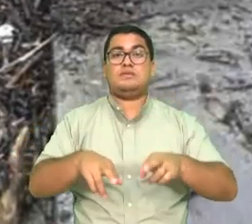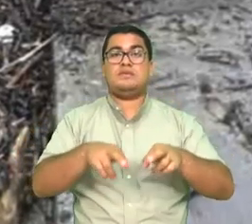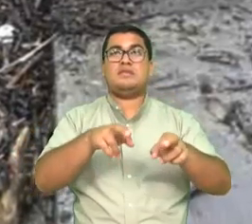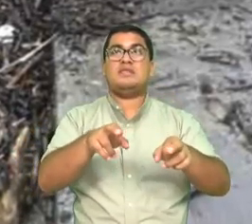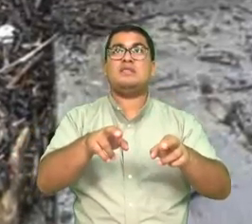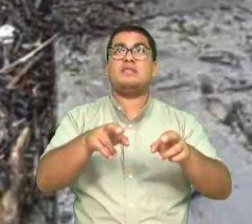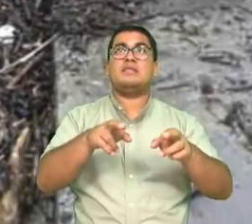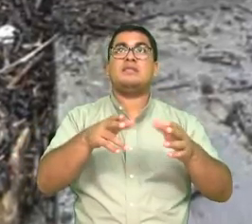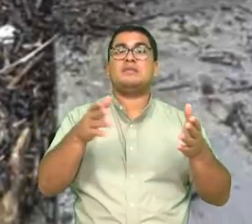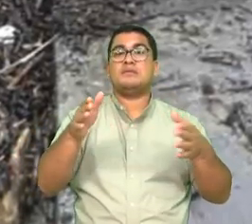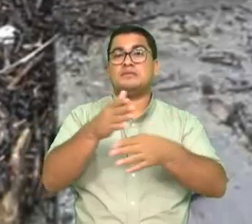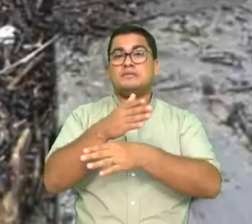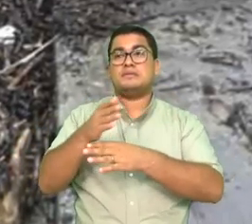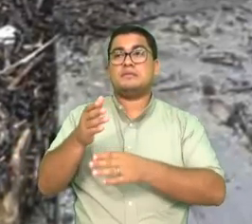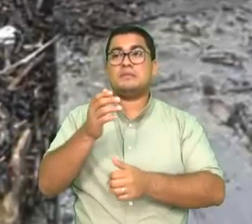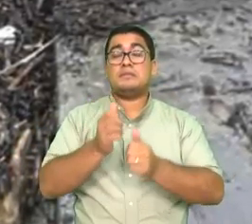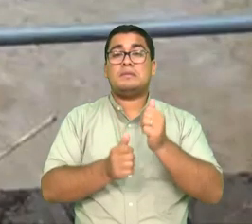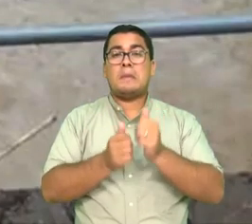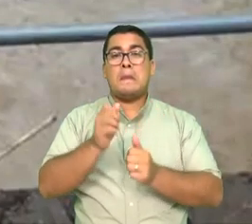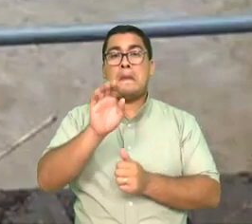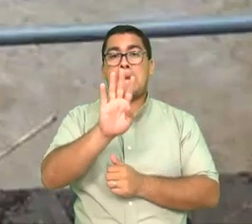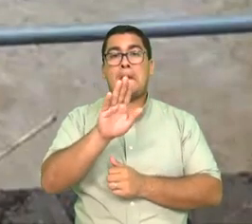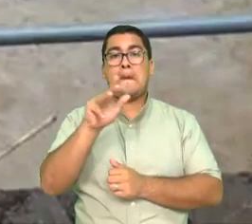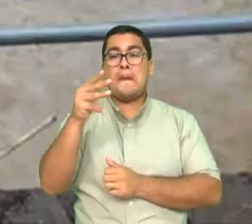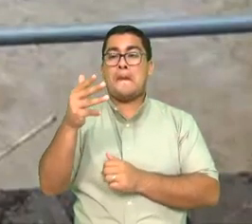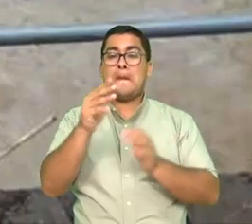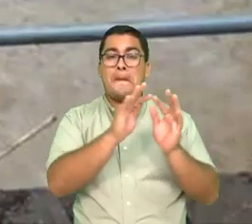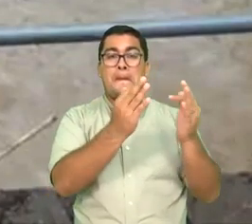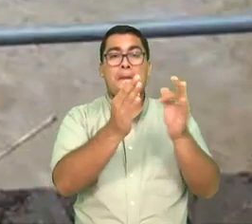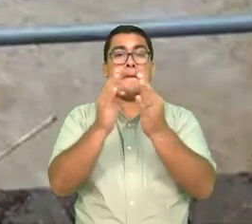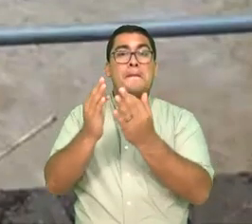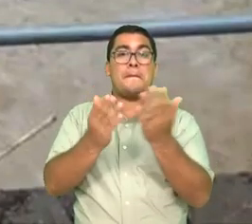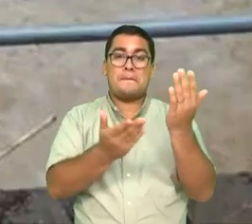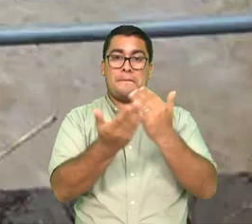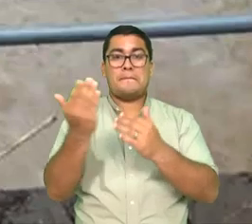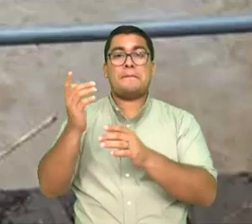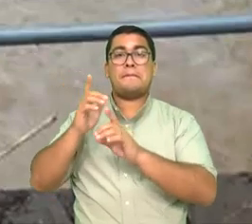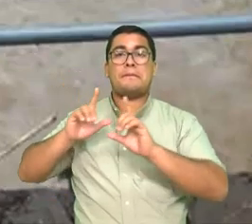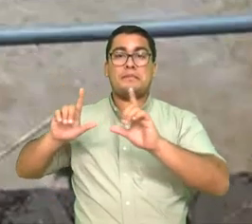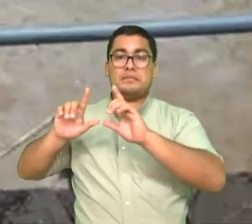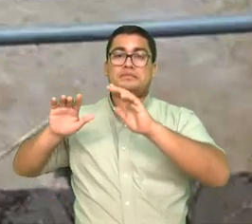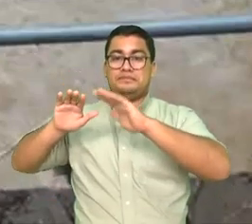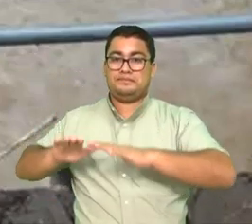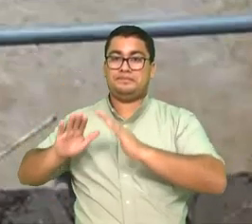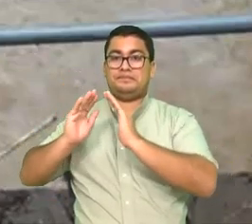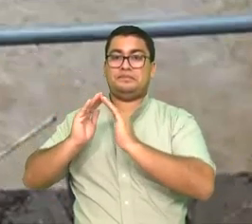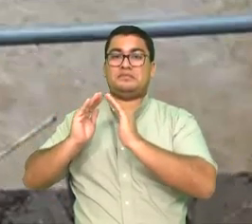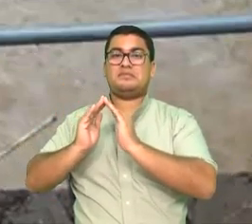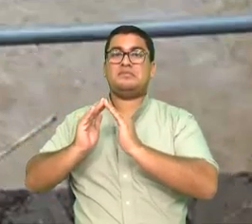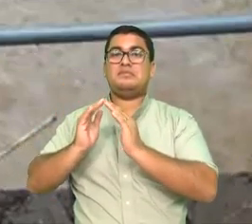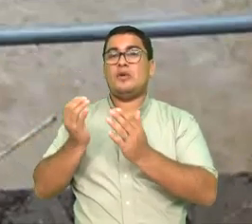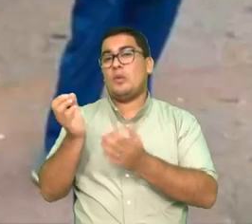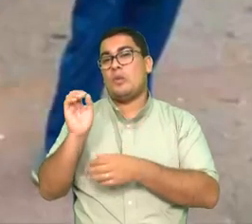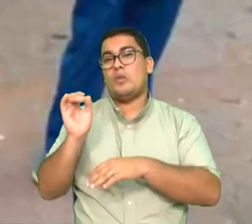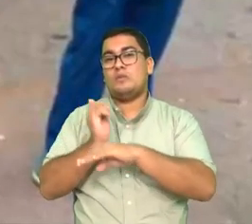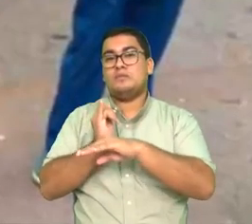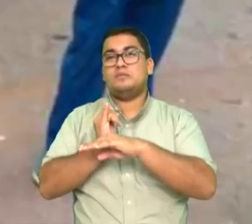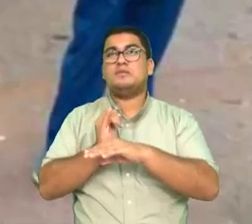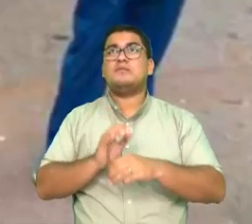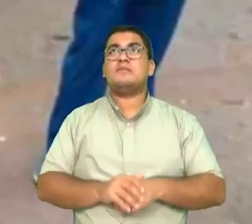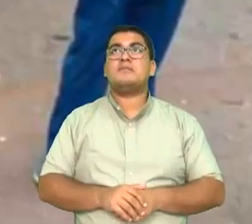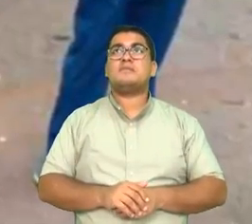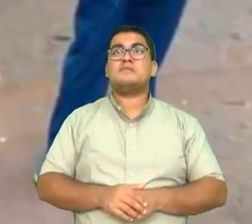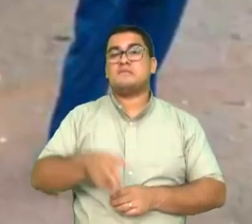de pozos artesanales. Unas 49 familias han sido evacuadas y albergadas en casas solidarias e iglesias. En